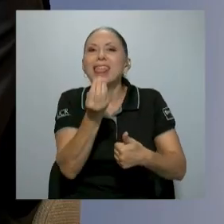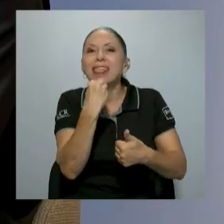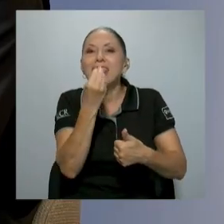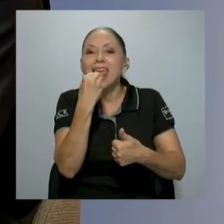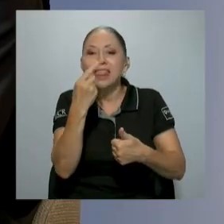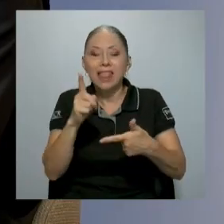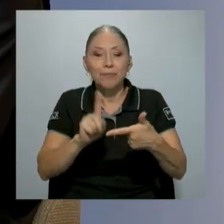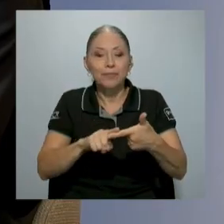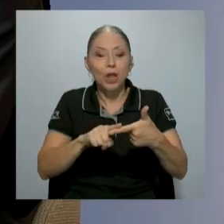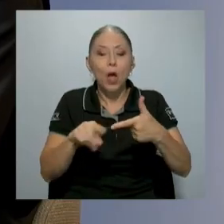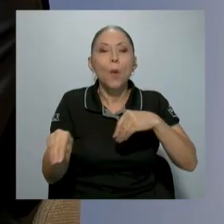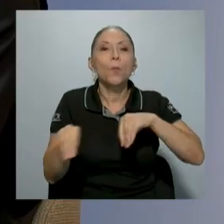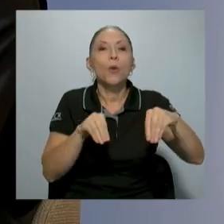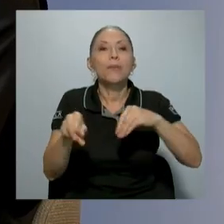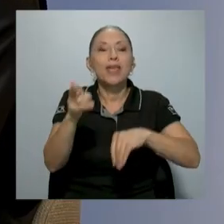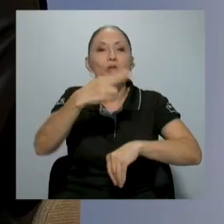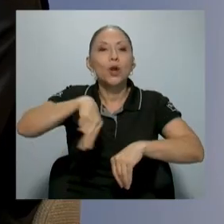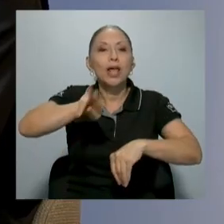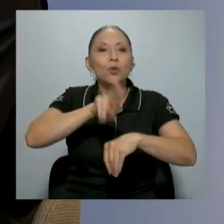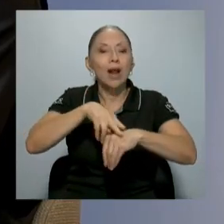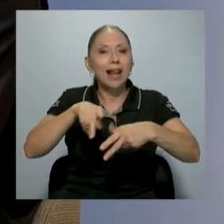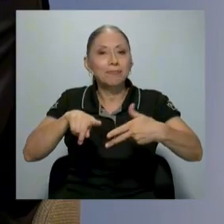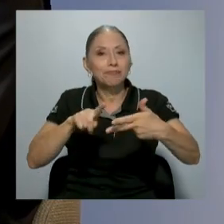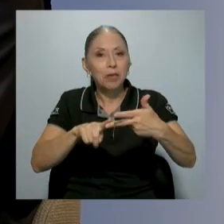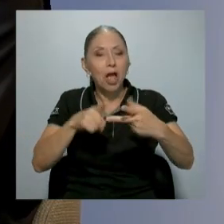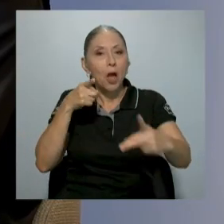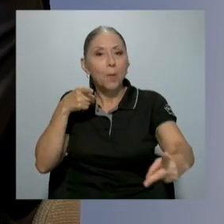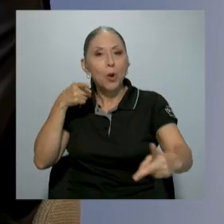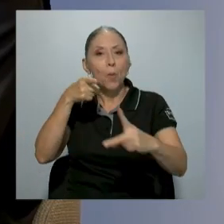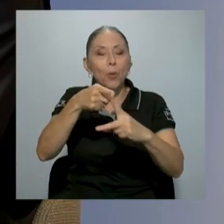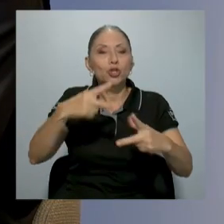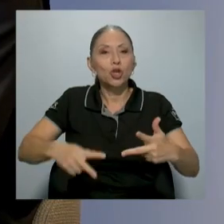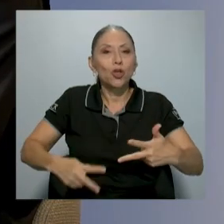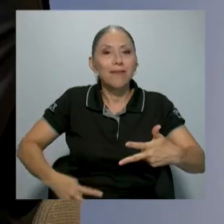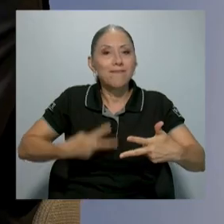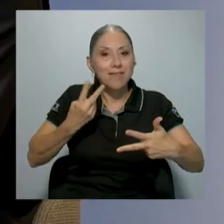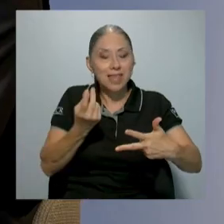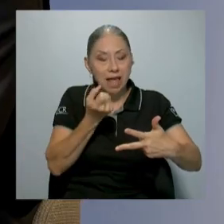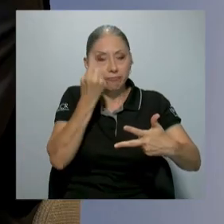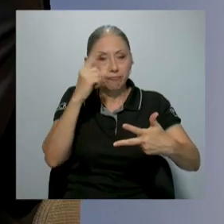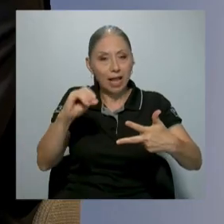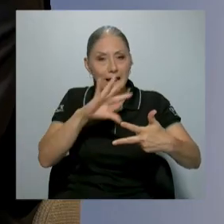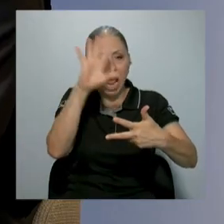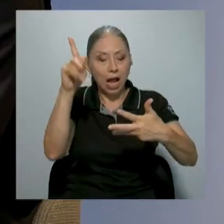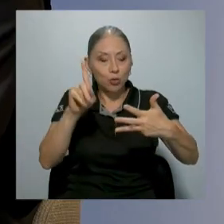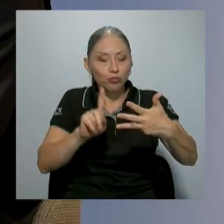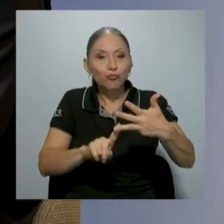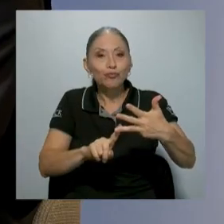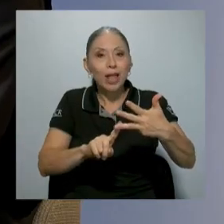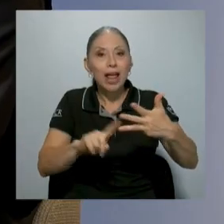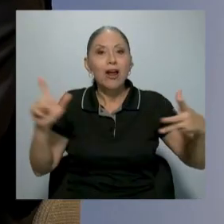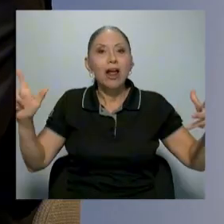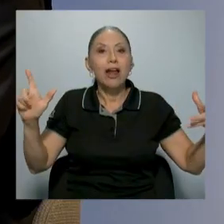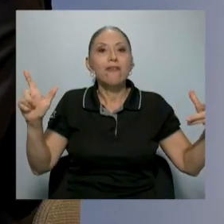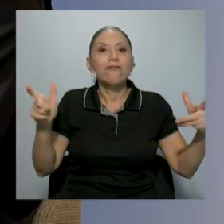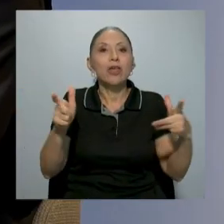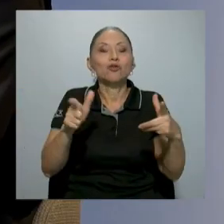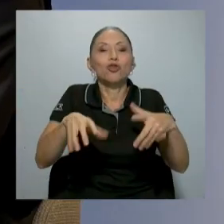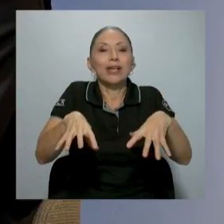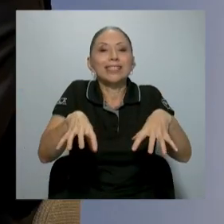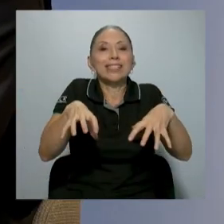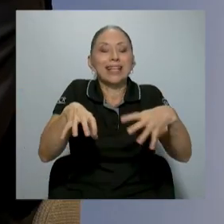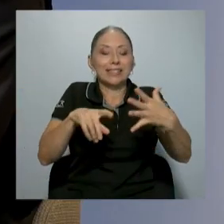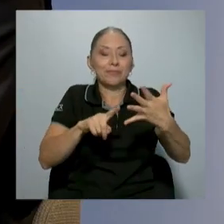movimiento natural, el tema hay un propósito de vida claro, el tema de la reducción del estrés, la regla